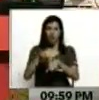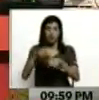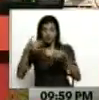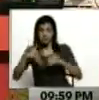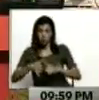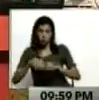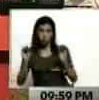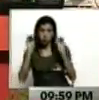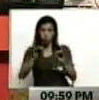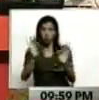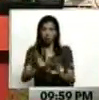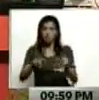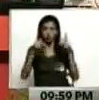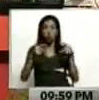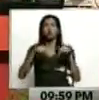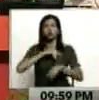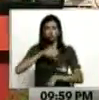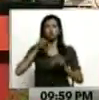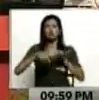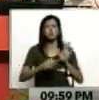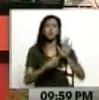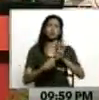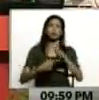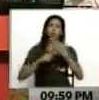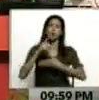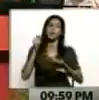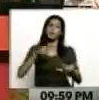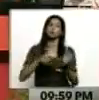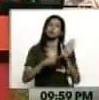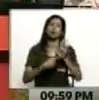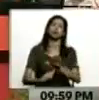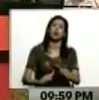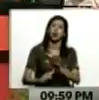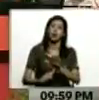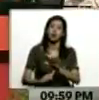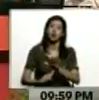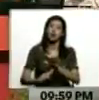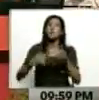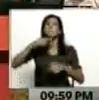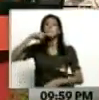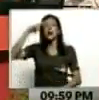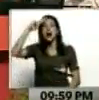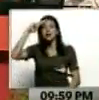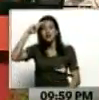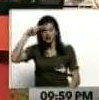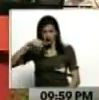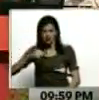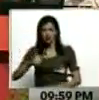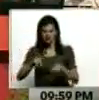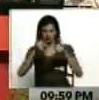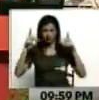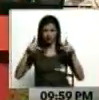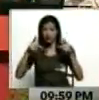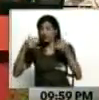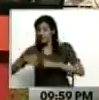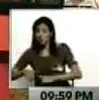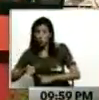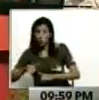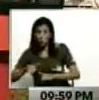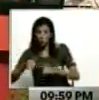el mazo ah Perdón Miguel Miguel Otero Silva el hijo